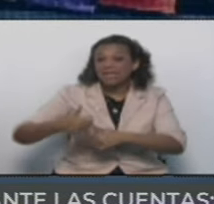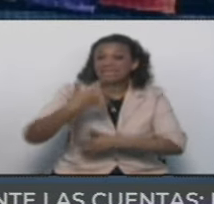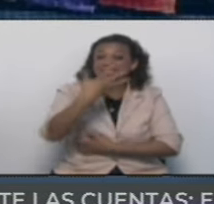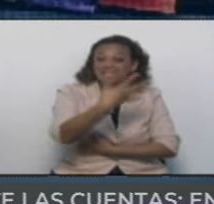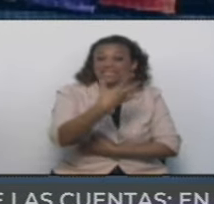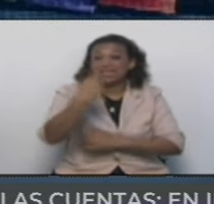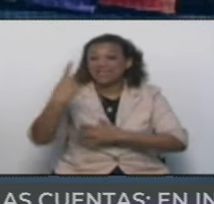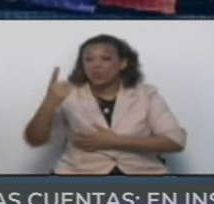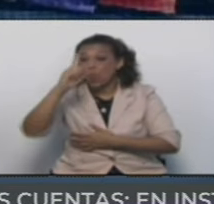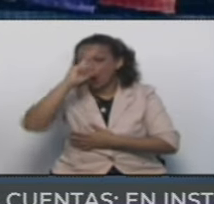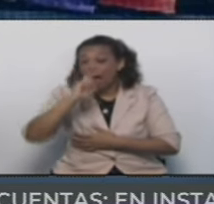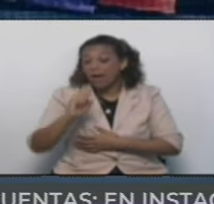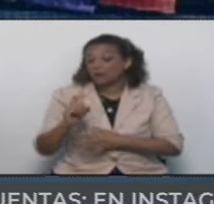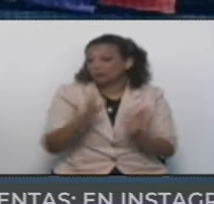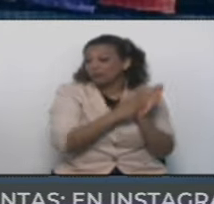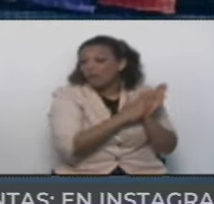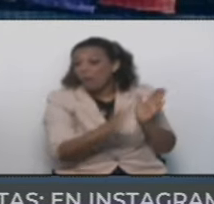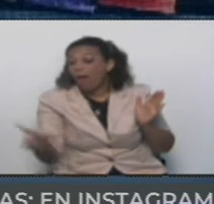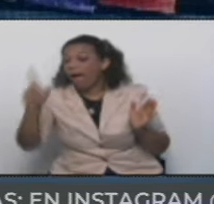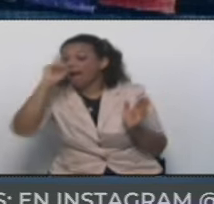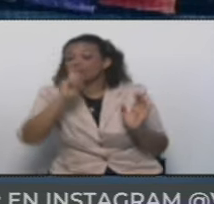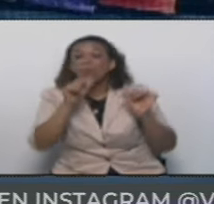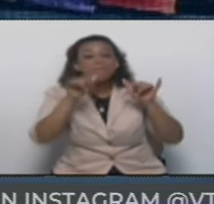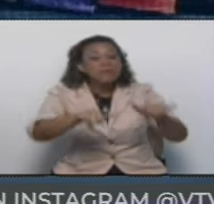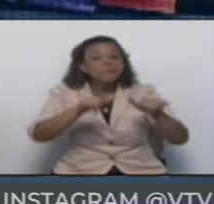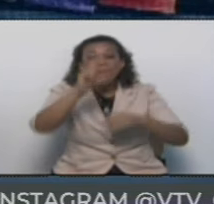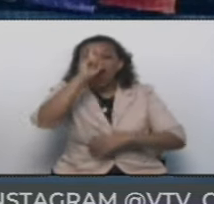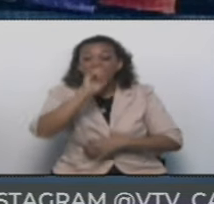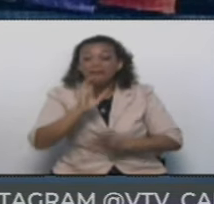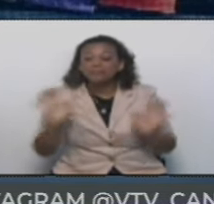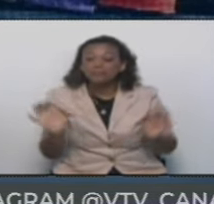61 todavía todo el año. Ahora,